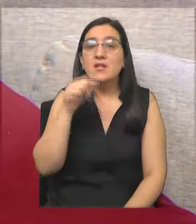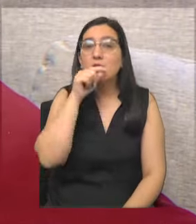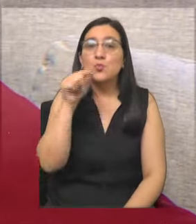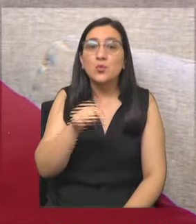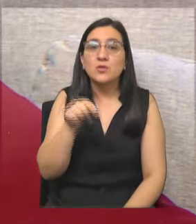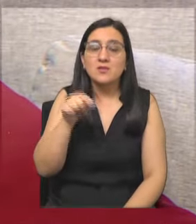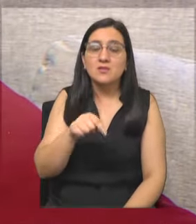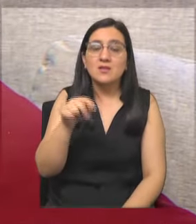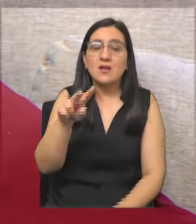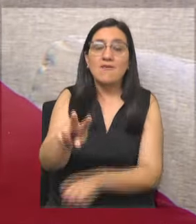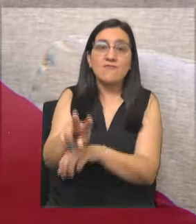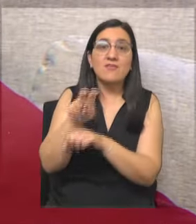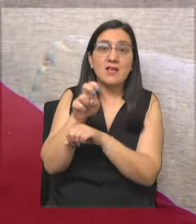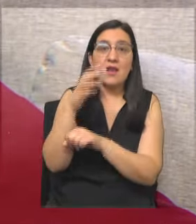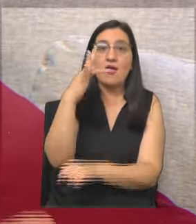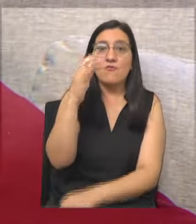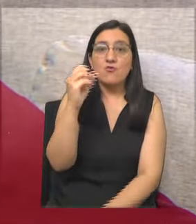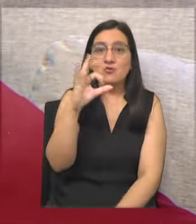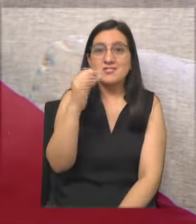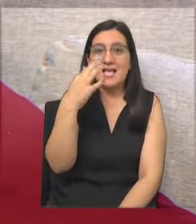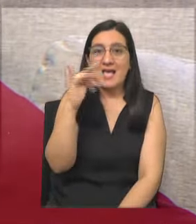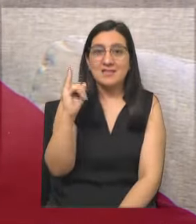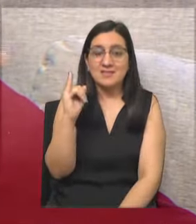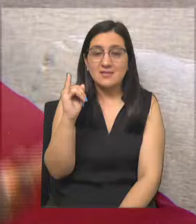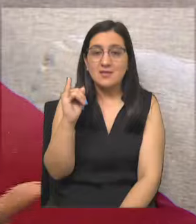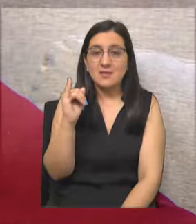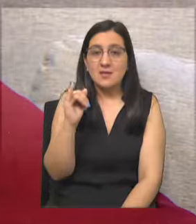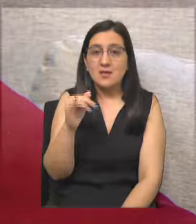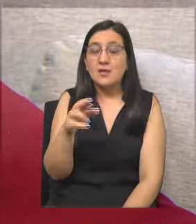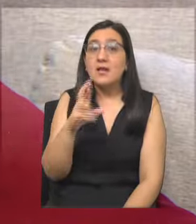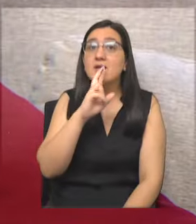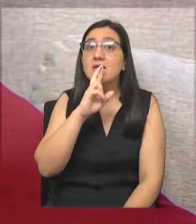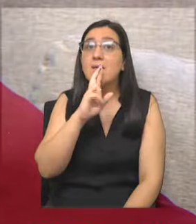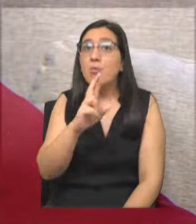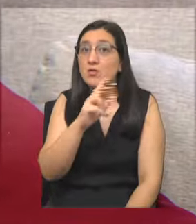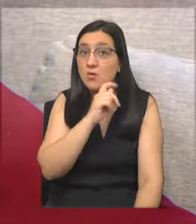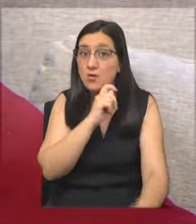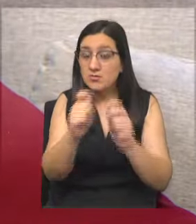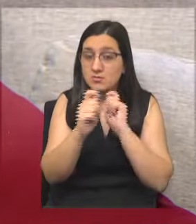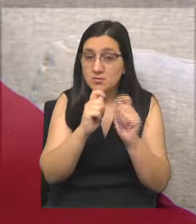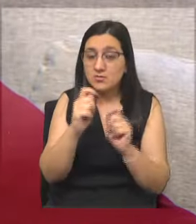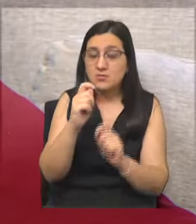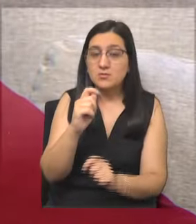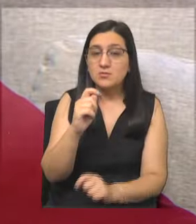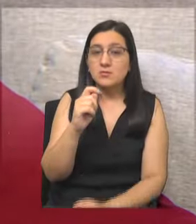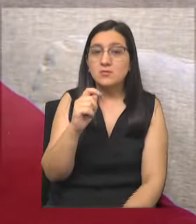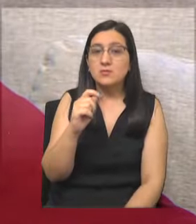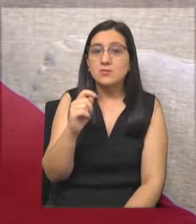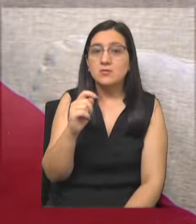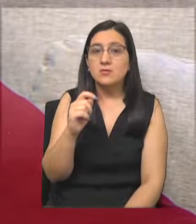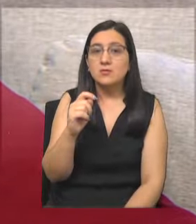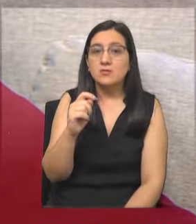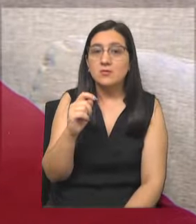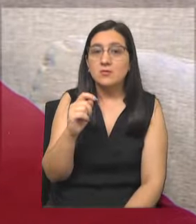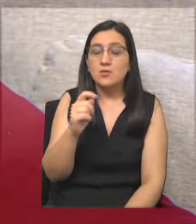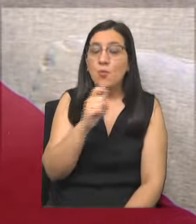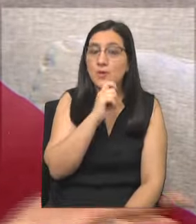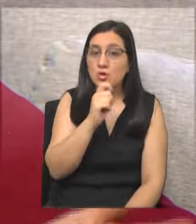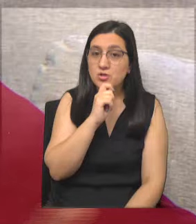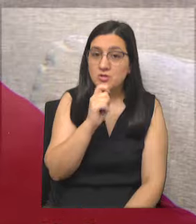la fiscal Gabriela Fossati, en la que, en respuesta a una nota que Checho Bianchi, que cumplió años también ayer, el